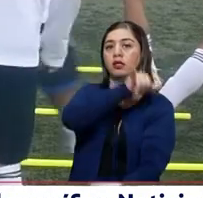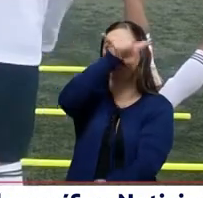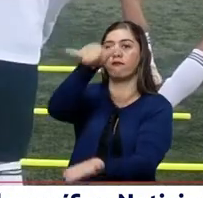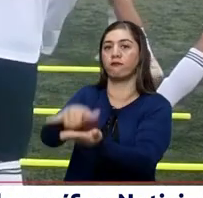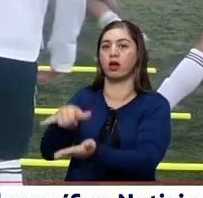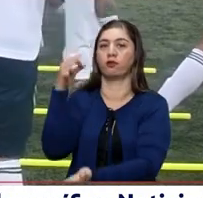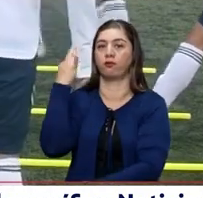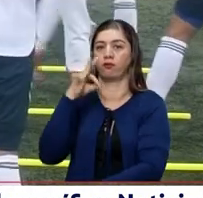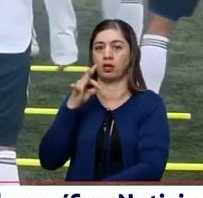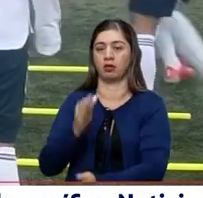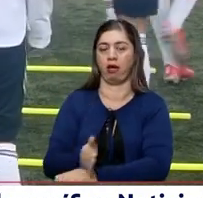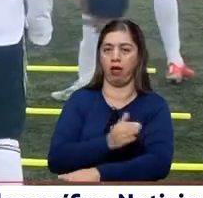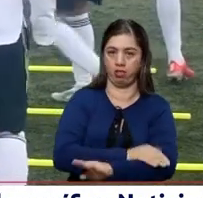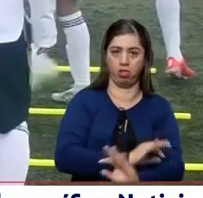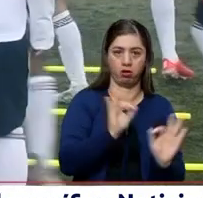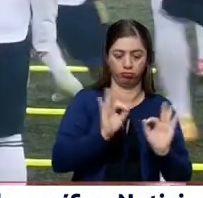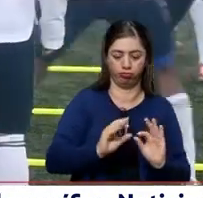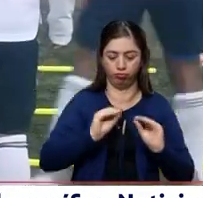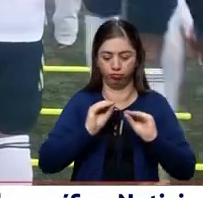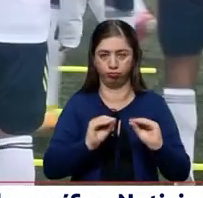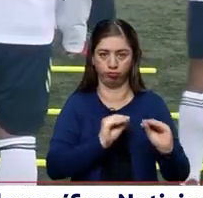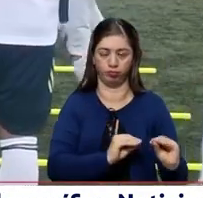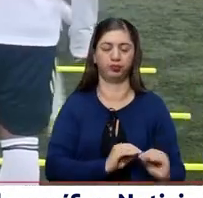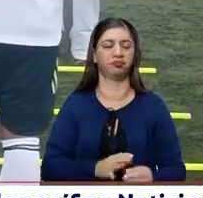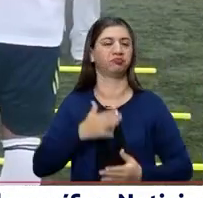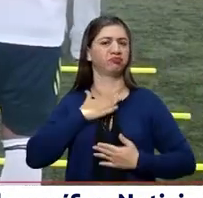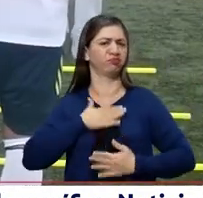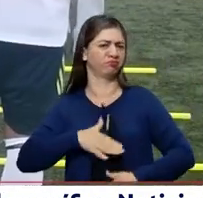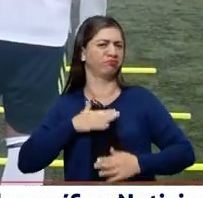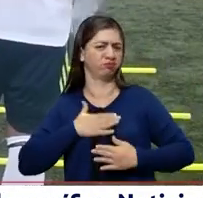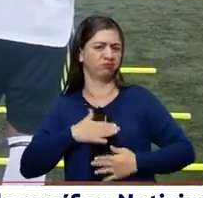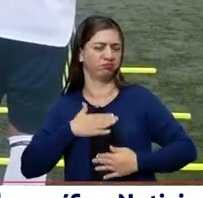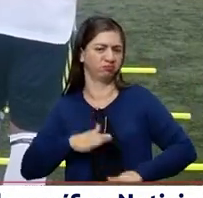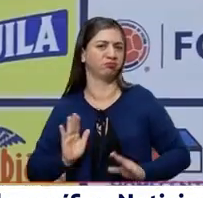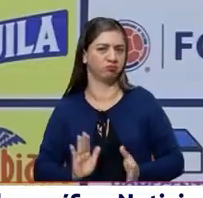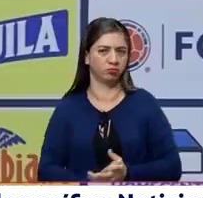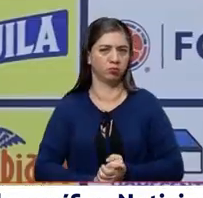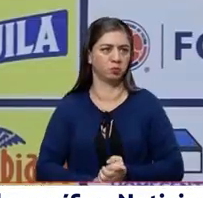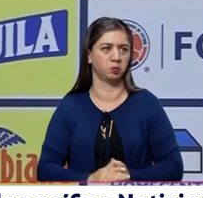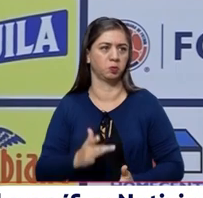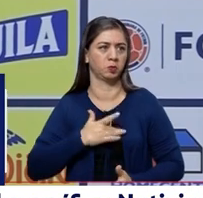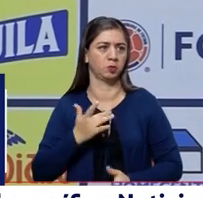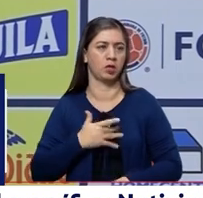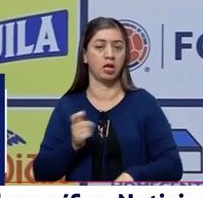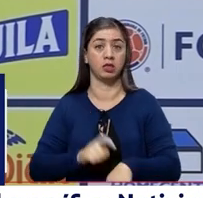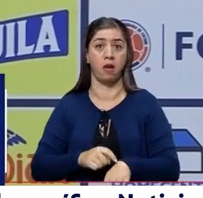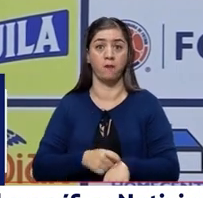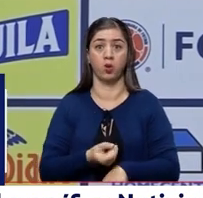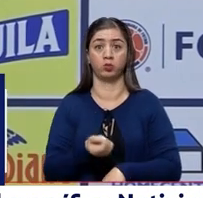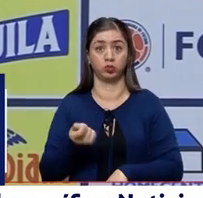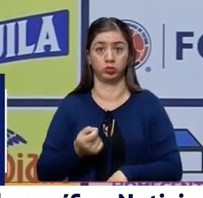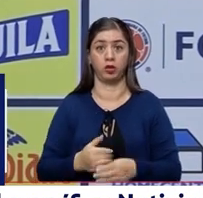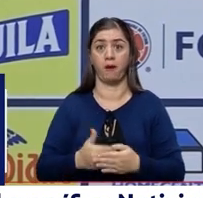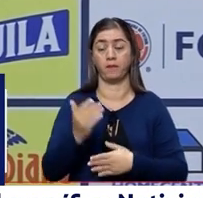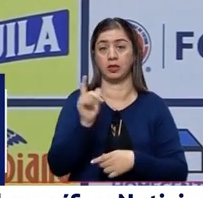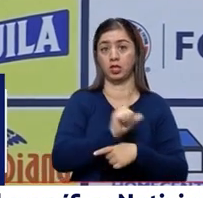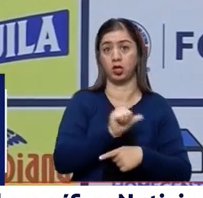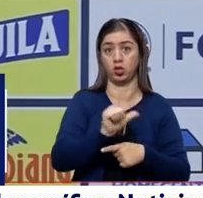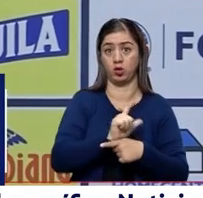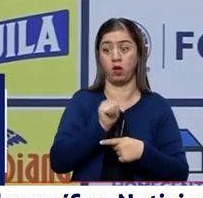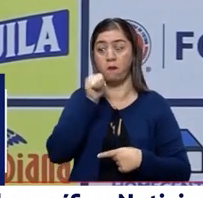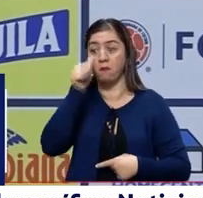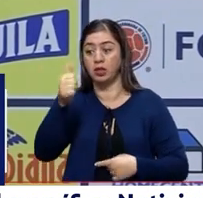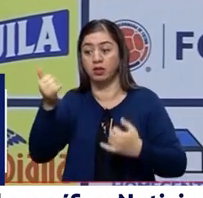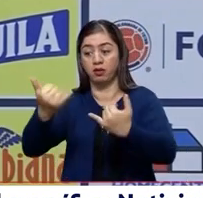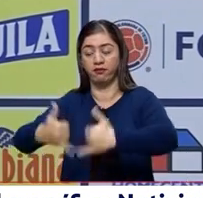francés. El grupo está muy tranquilo, obviamente tenemos un microciclo muy corto, empezamos el lunes, terminamos